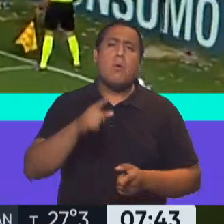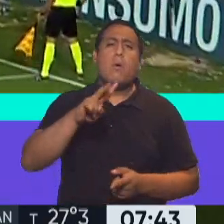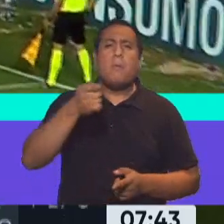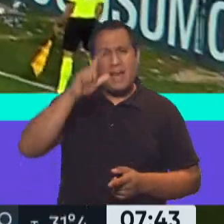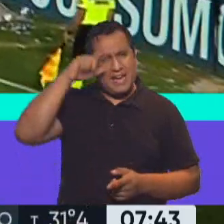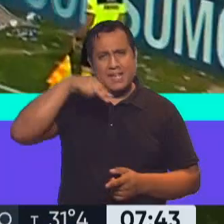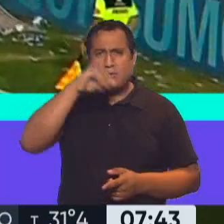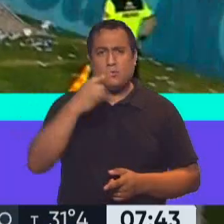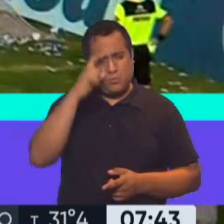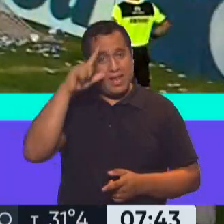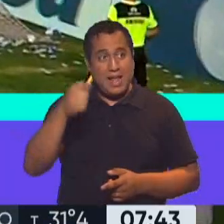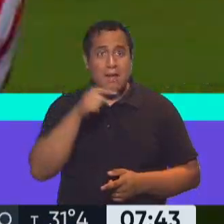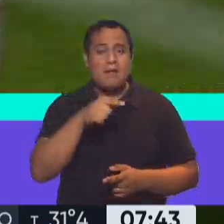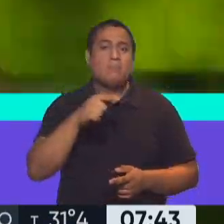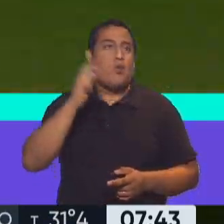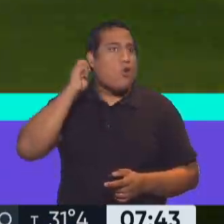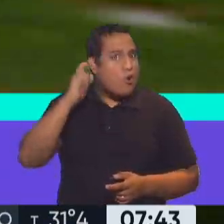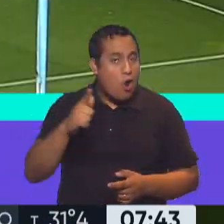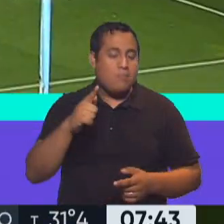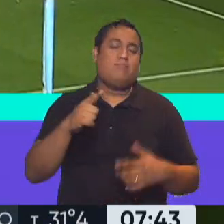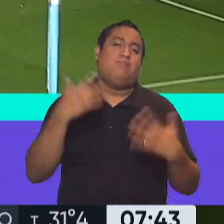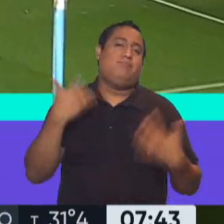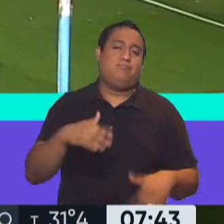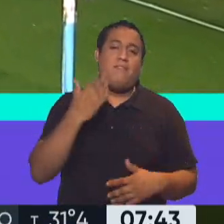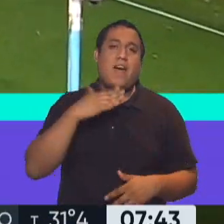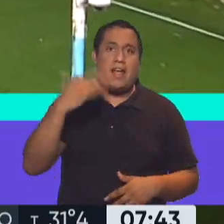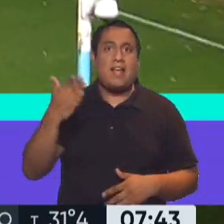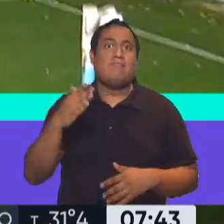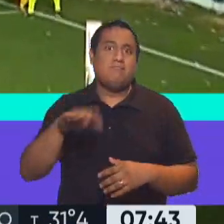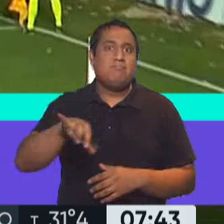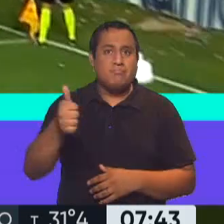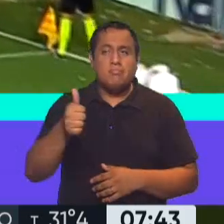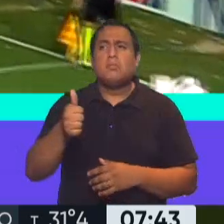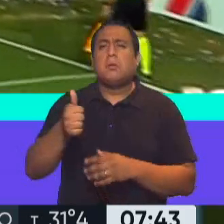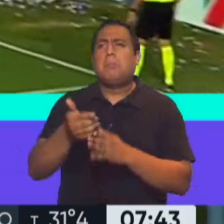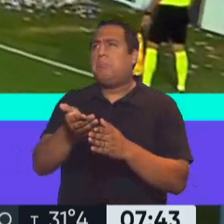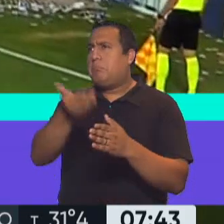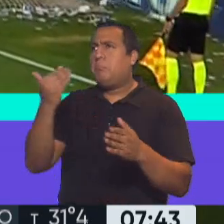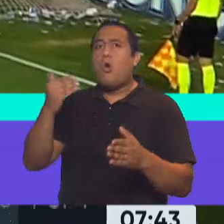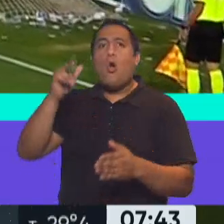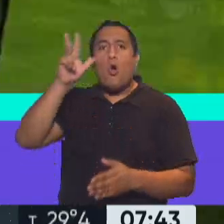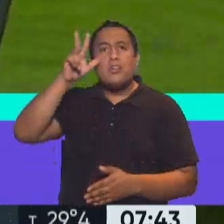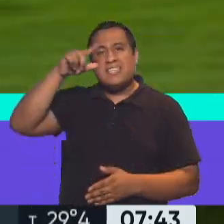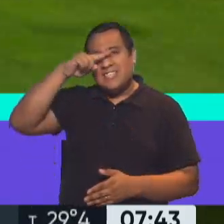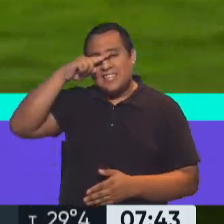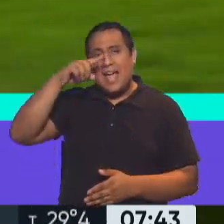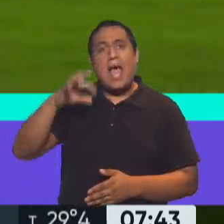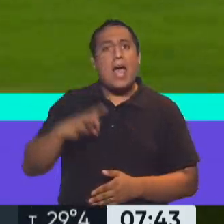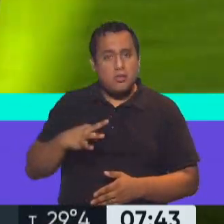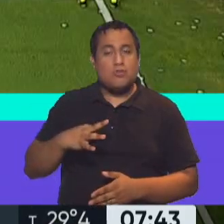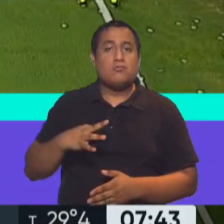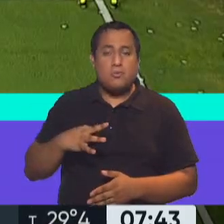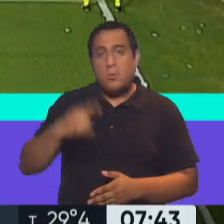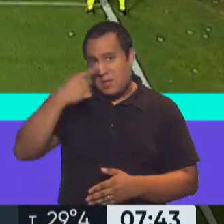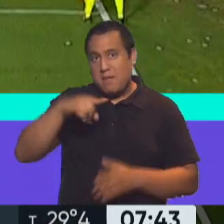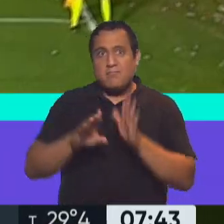a darle la victoria a Barraca Central. 87 años que no jugaba en el círculo privilegiado. En esa ocasión